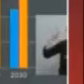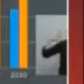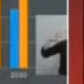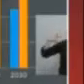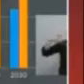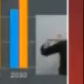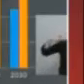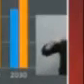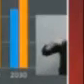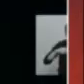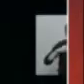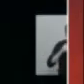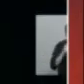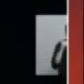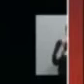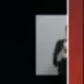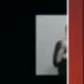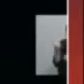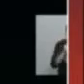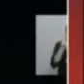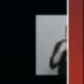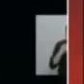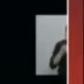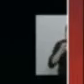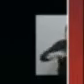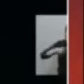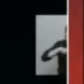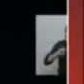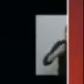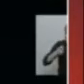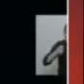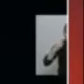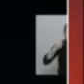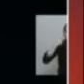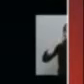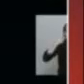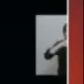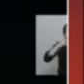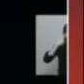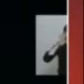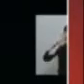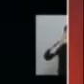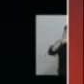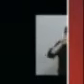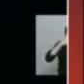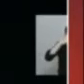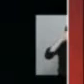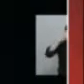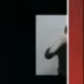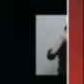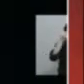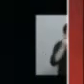este dinero no lo vamos a tener que pagar en intereses de la deuda y por lo tanto movilizarlo